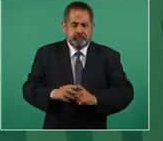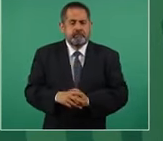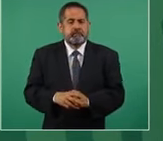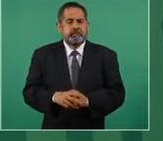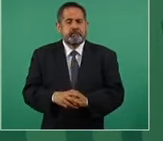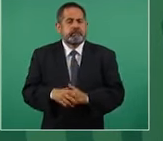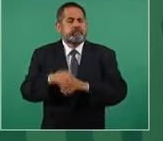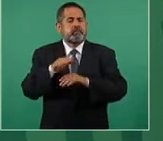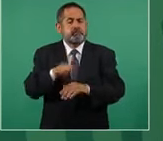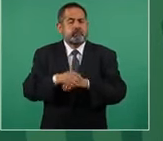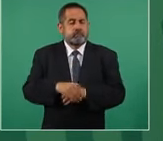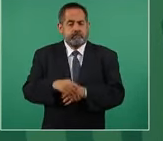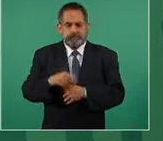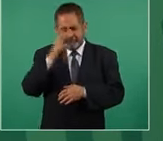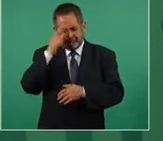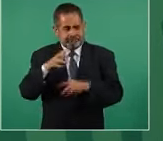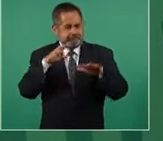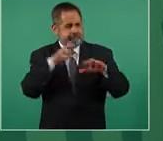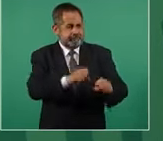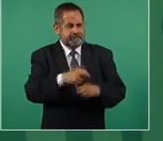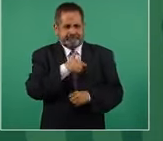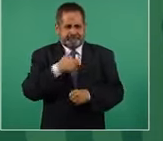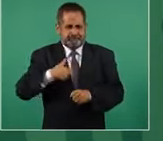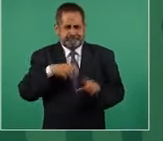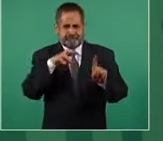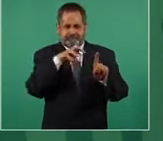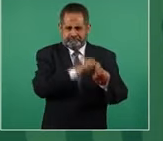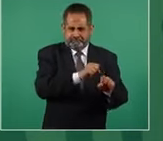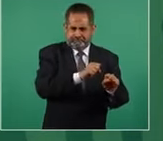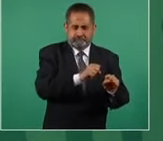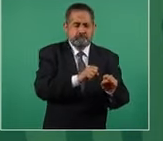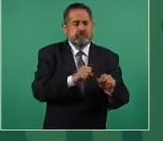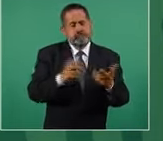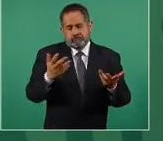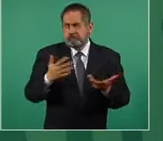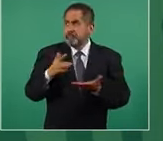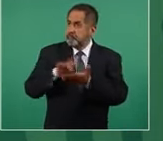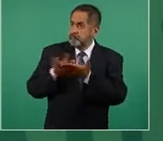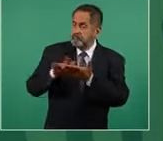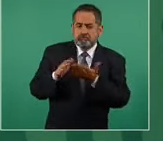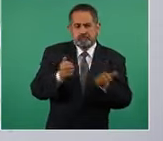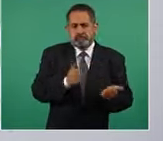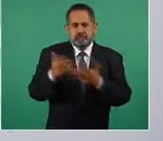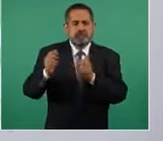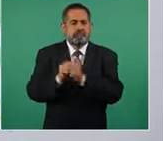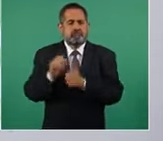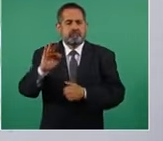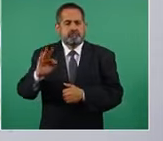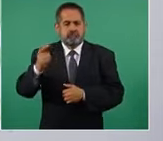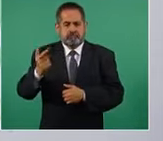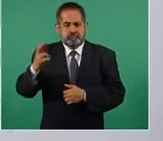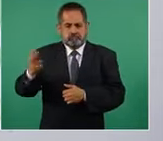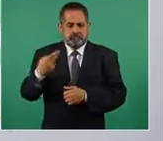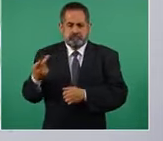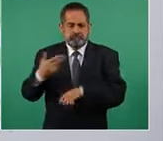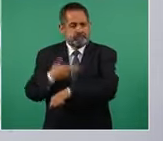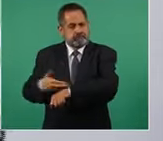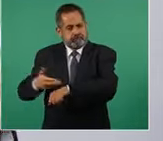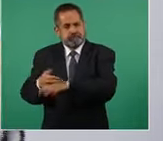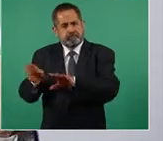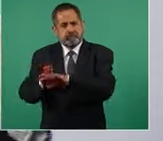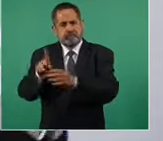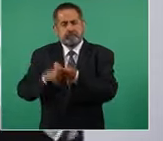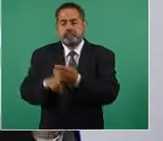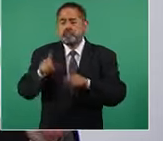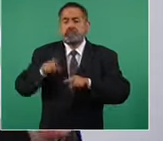Respecto a la extradición, bueno, nosotros estamos apoyando y tenemos que participar con la Fiscalía General de la República y ahí dependemos,